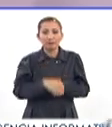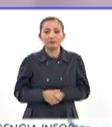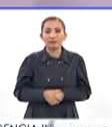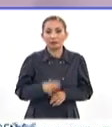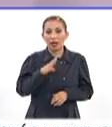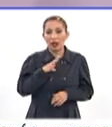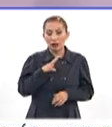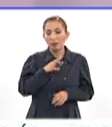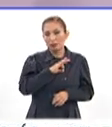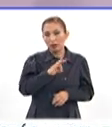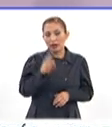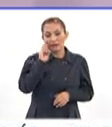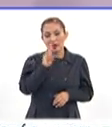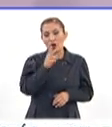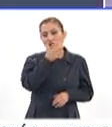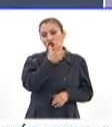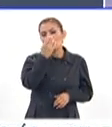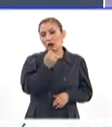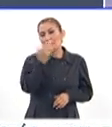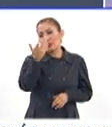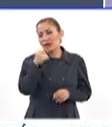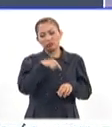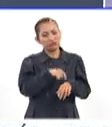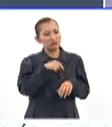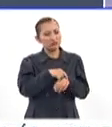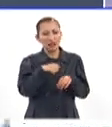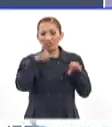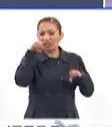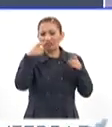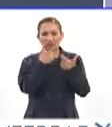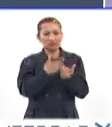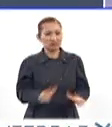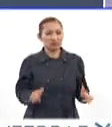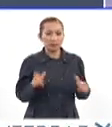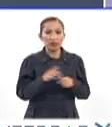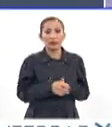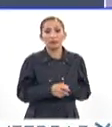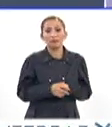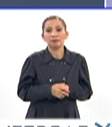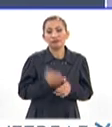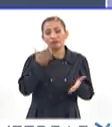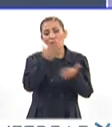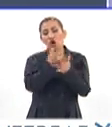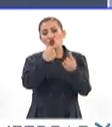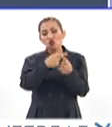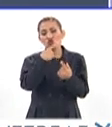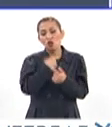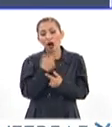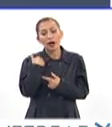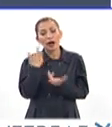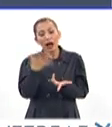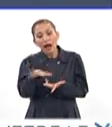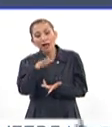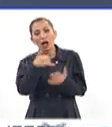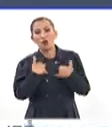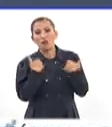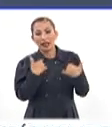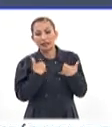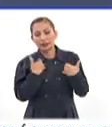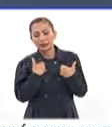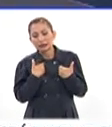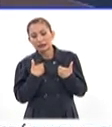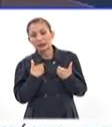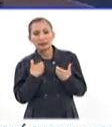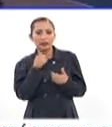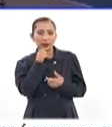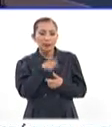hecho, pueden ingresar a 8, 9, a la hora, a la edad que quieran, acercarse a la Cruz Roja, buscar el área de juventud